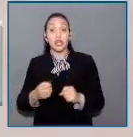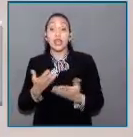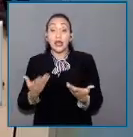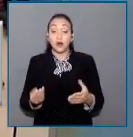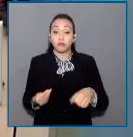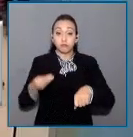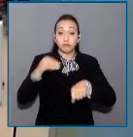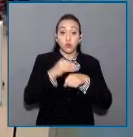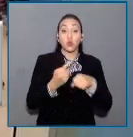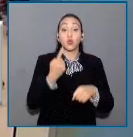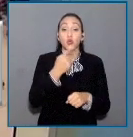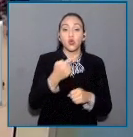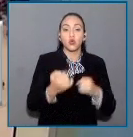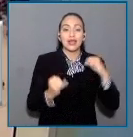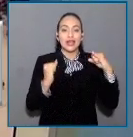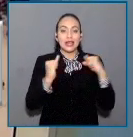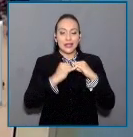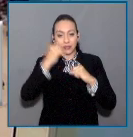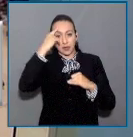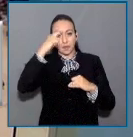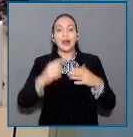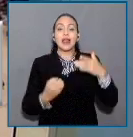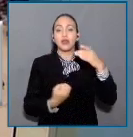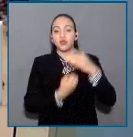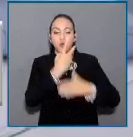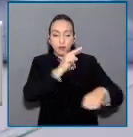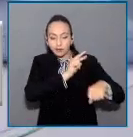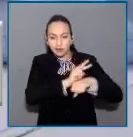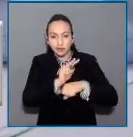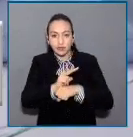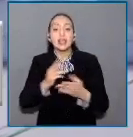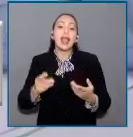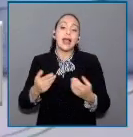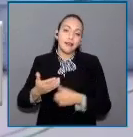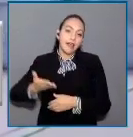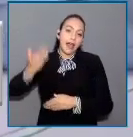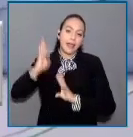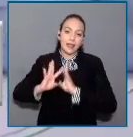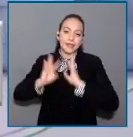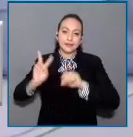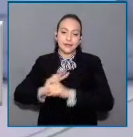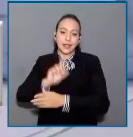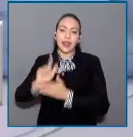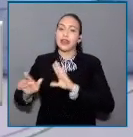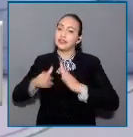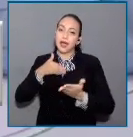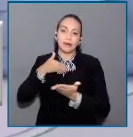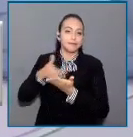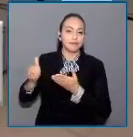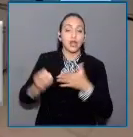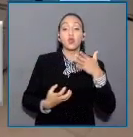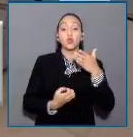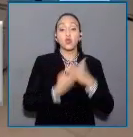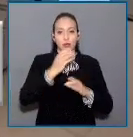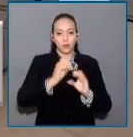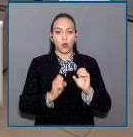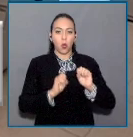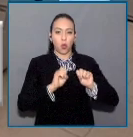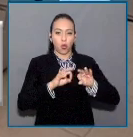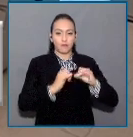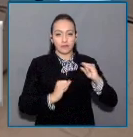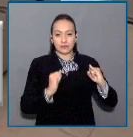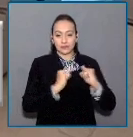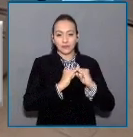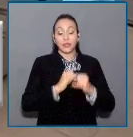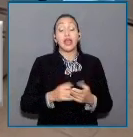sustitución del Consejo de la Judicatura Federal, el límite a las remuneraciones de integrantes de la Judicatura Federal, limitación a